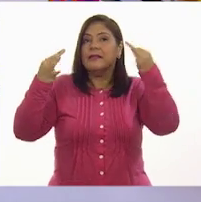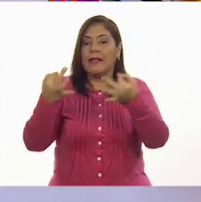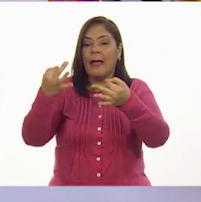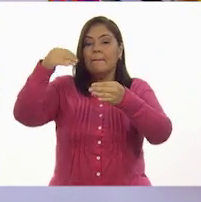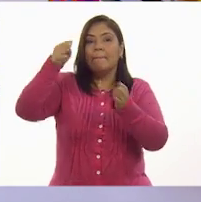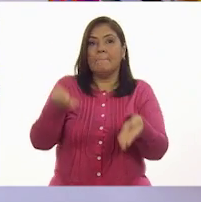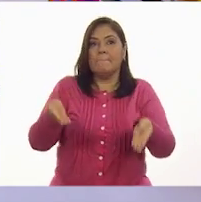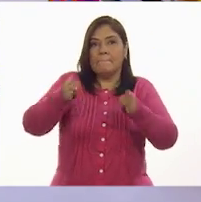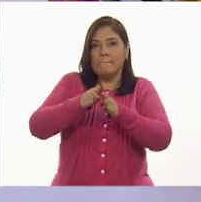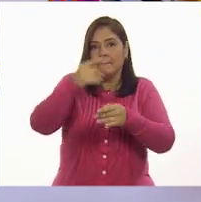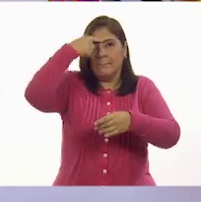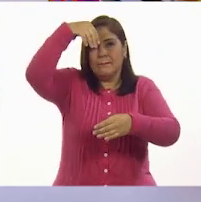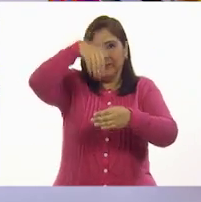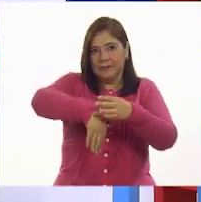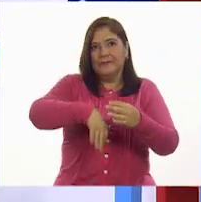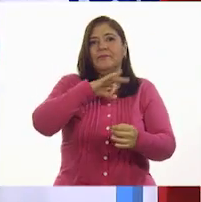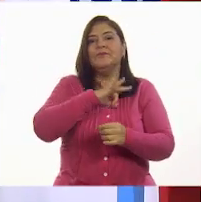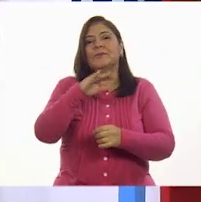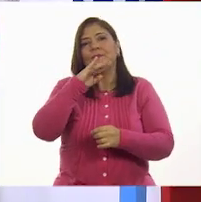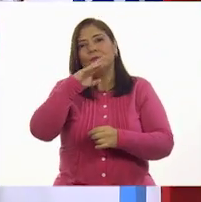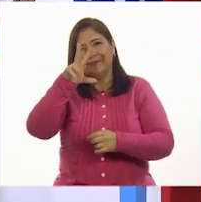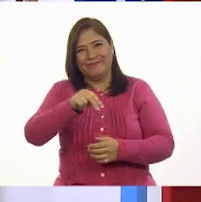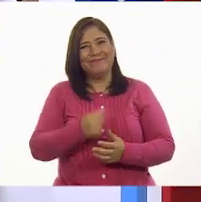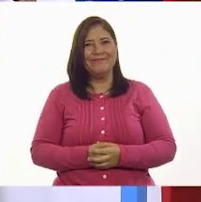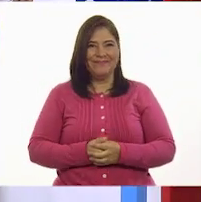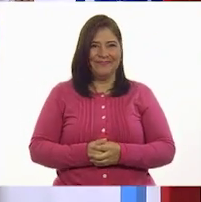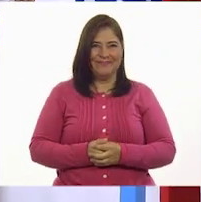para que no se ensucie.